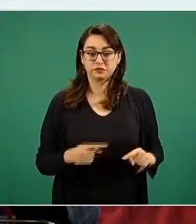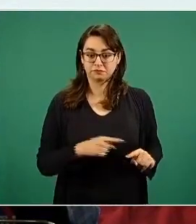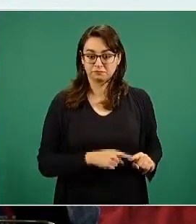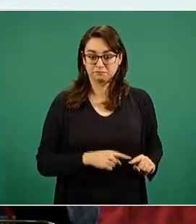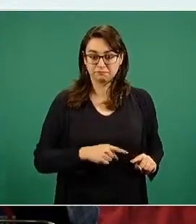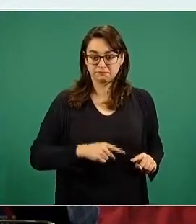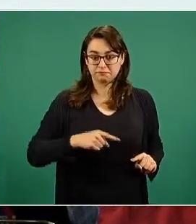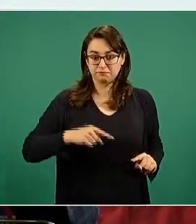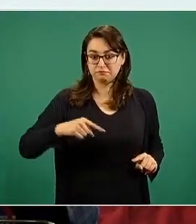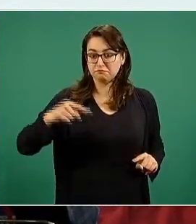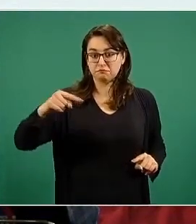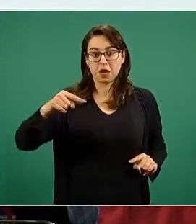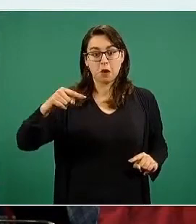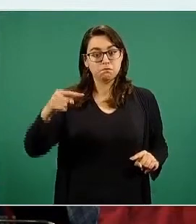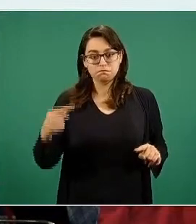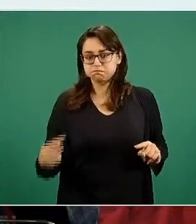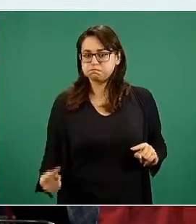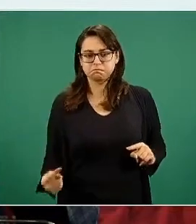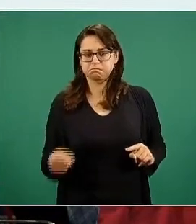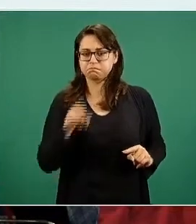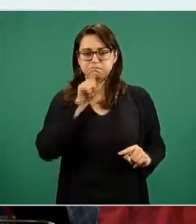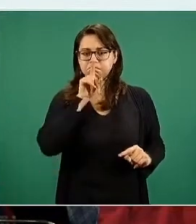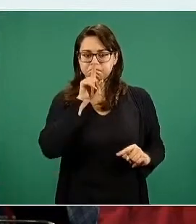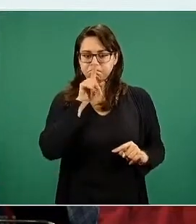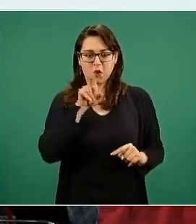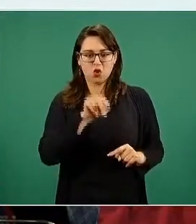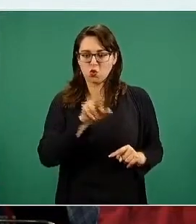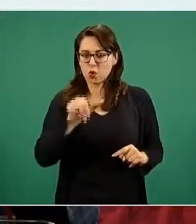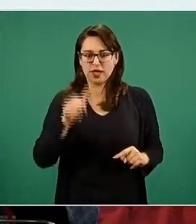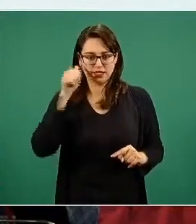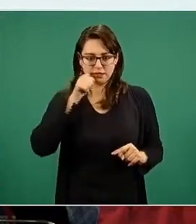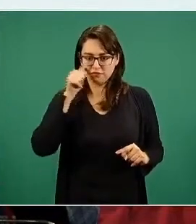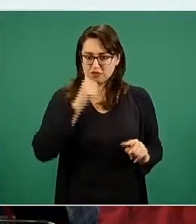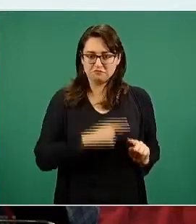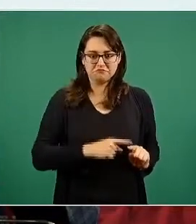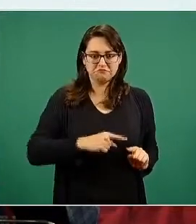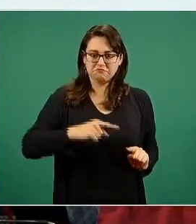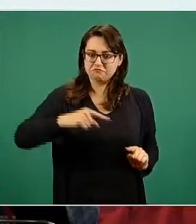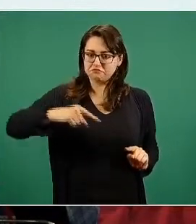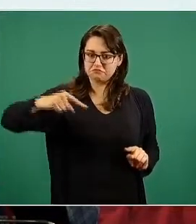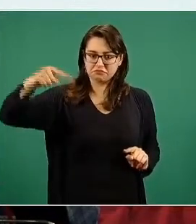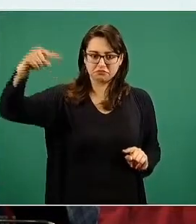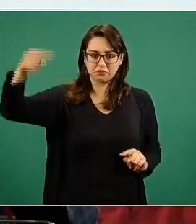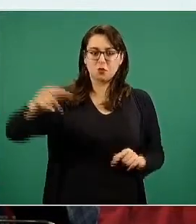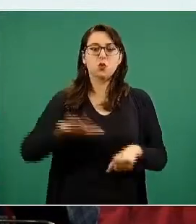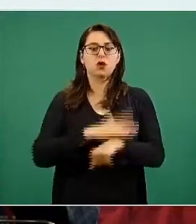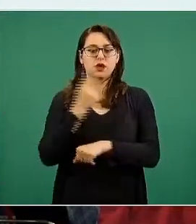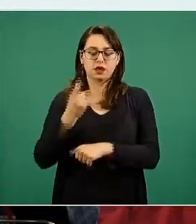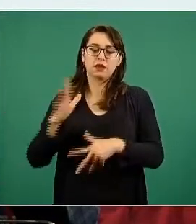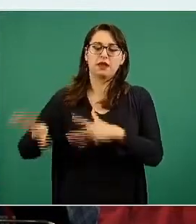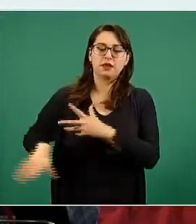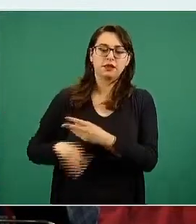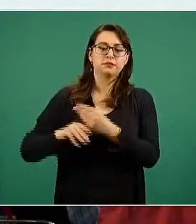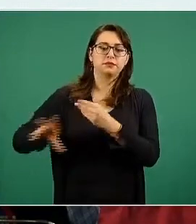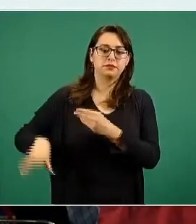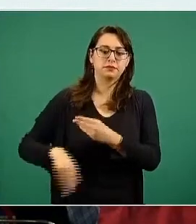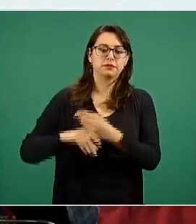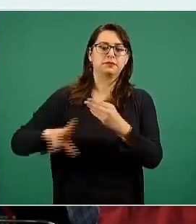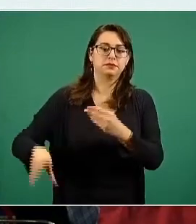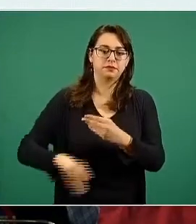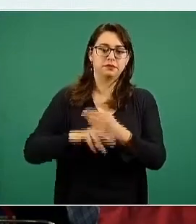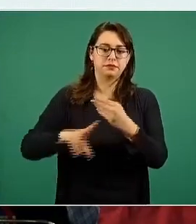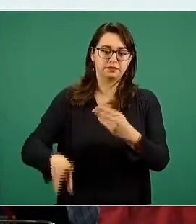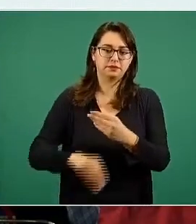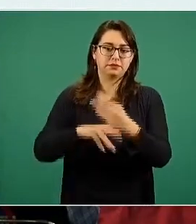nunca descenderá, será el acumulado conforme vayamos aplicando un mayor